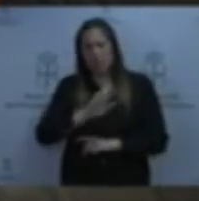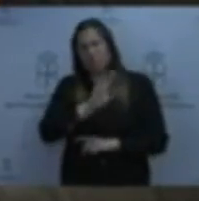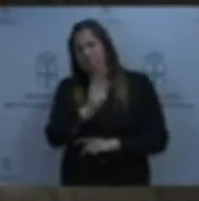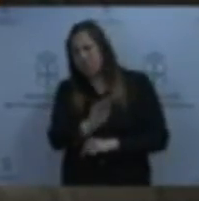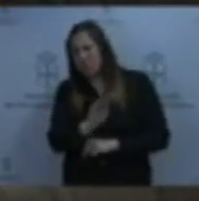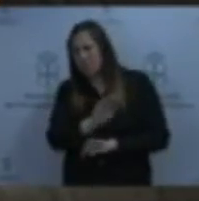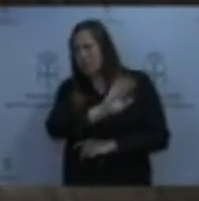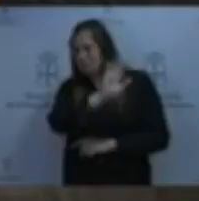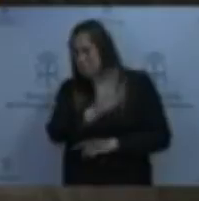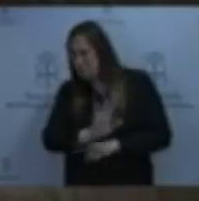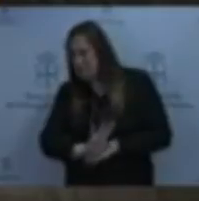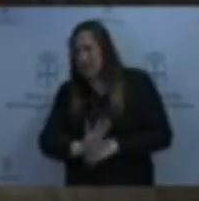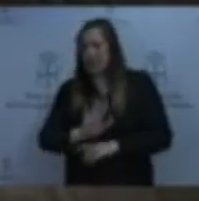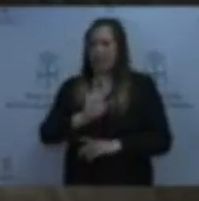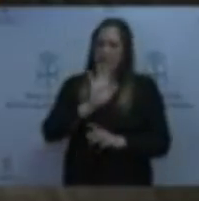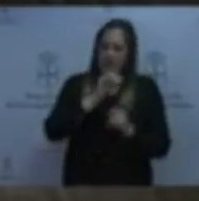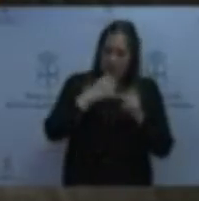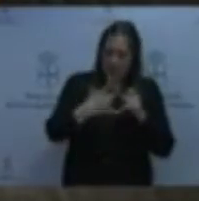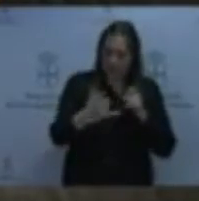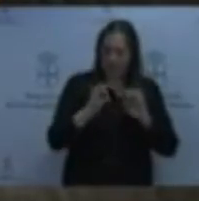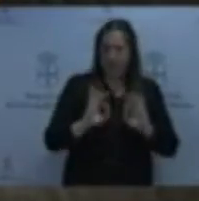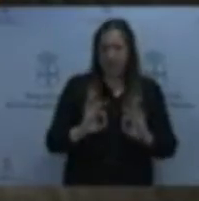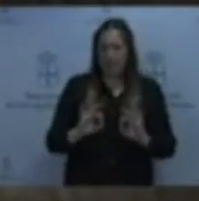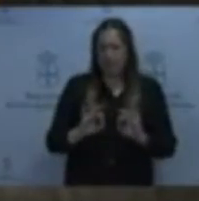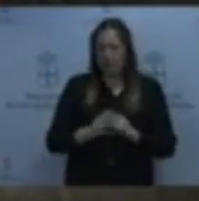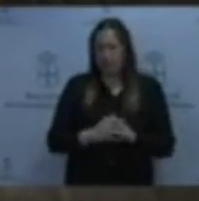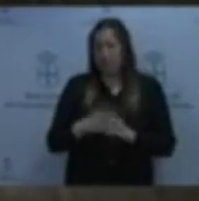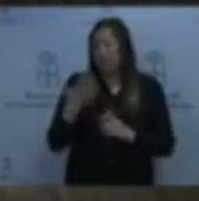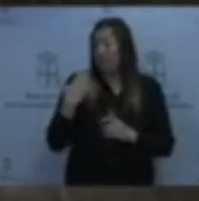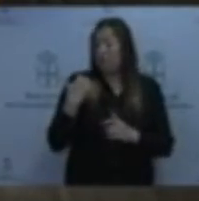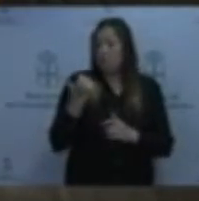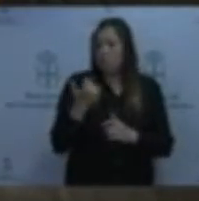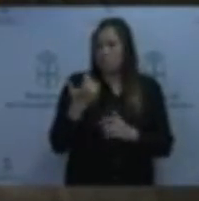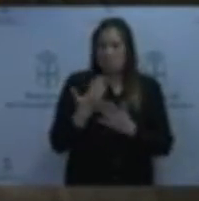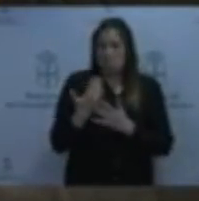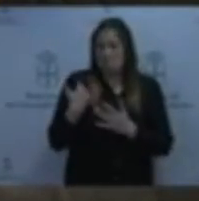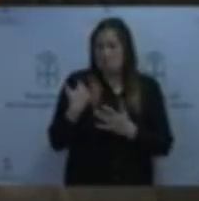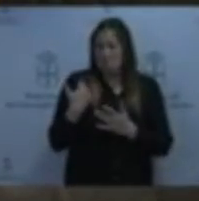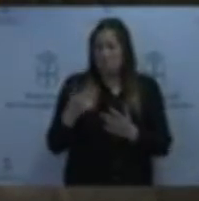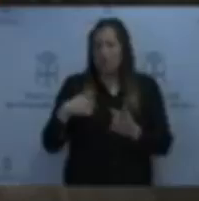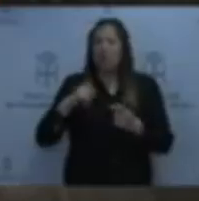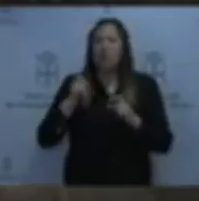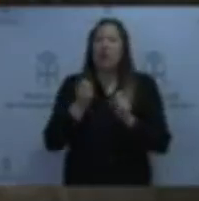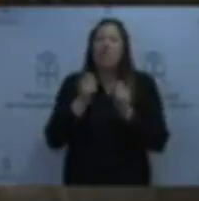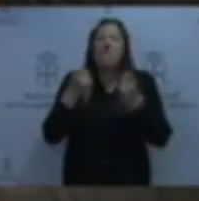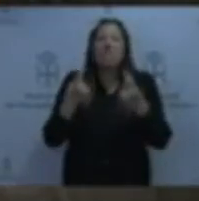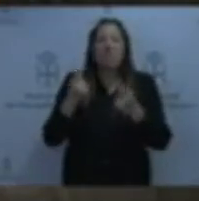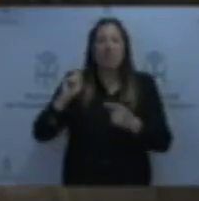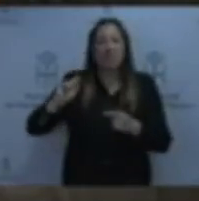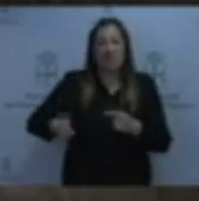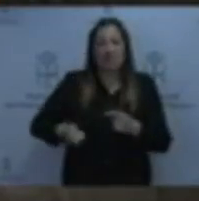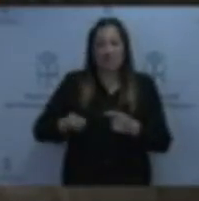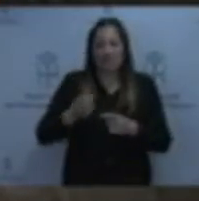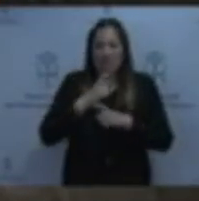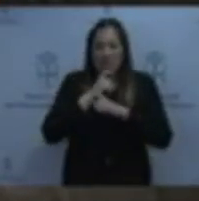en esa línea. Hace pocos días hemos recibido la notificación oficial de la sentencia que